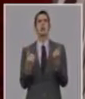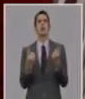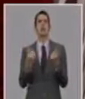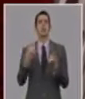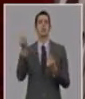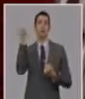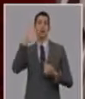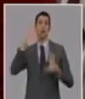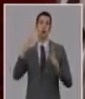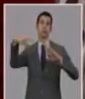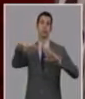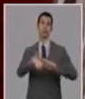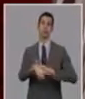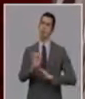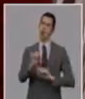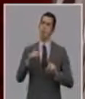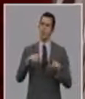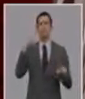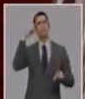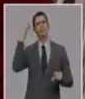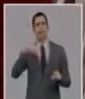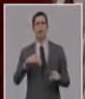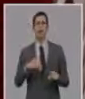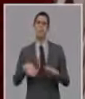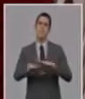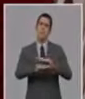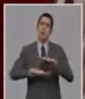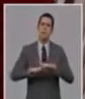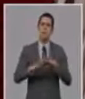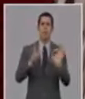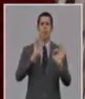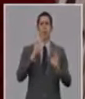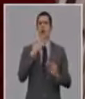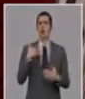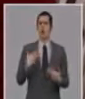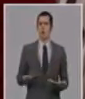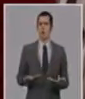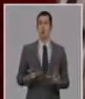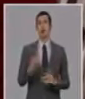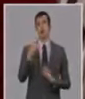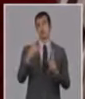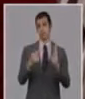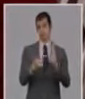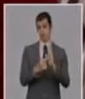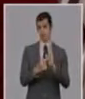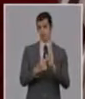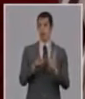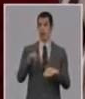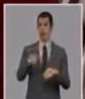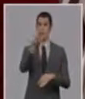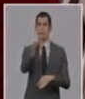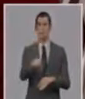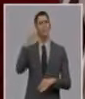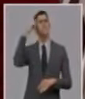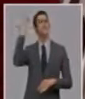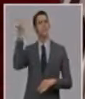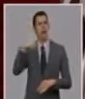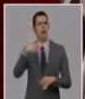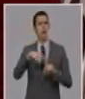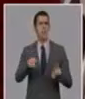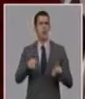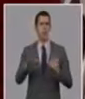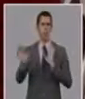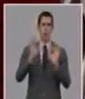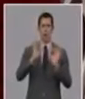que esta enfermedad significa, aunque a veces esa educación no la convertimos en sensación de peligro y en tomar las